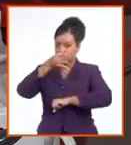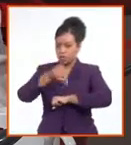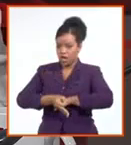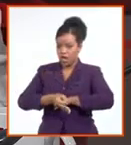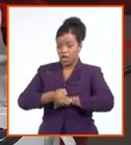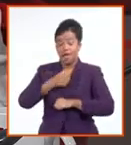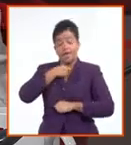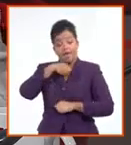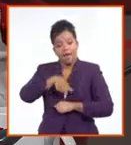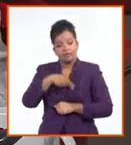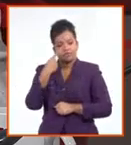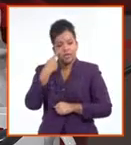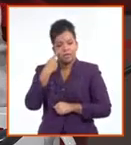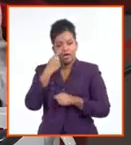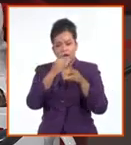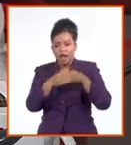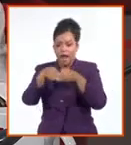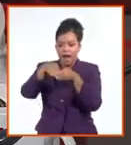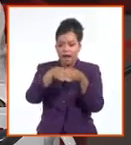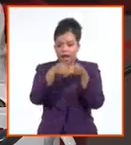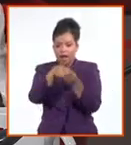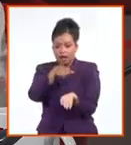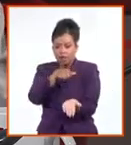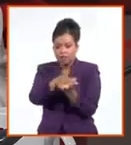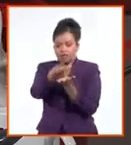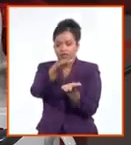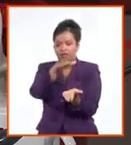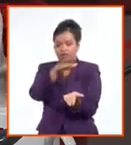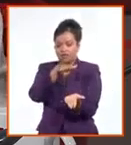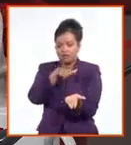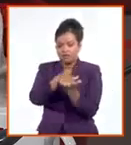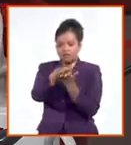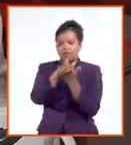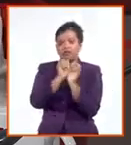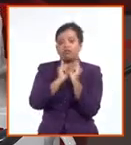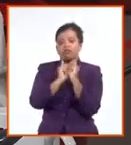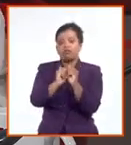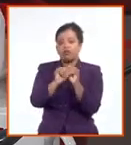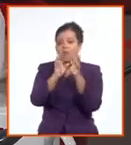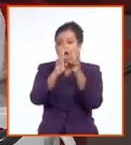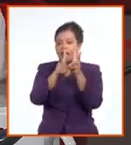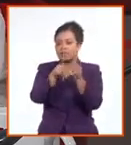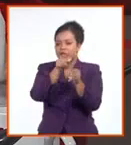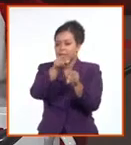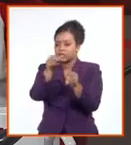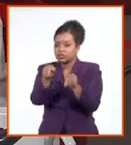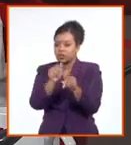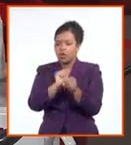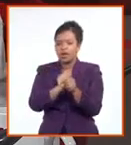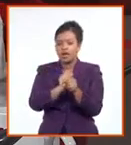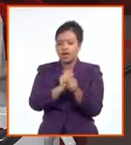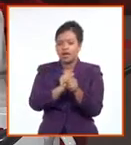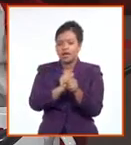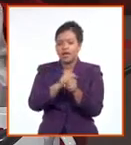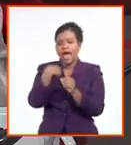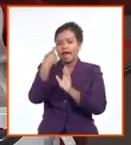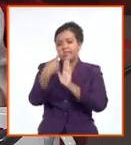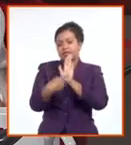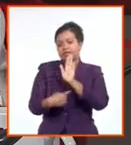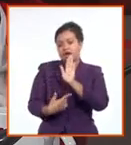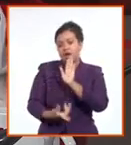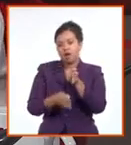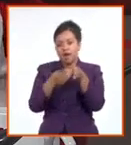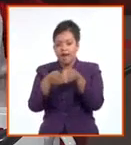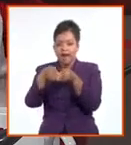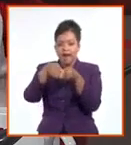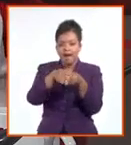estas embarcaciones, se le informa de forma inmediata la cantidad de personas a bordo, las características del medio, la